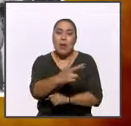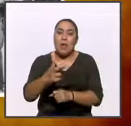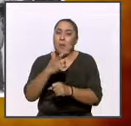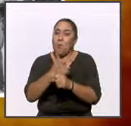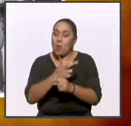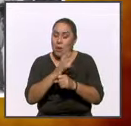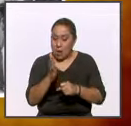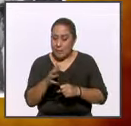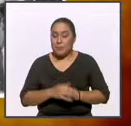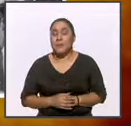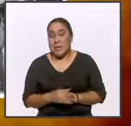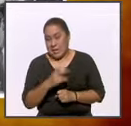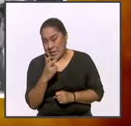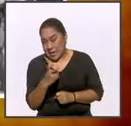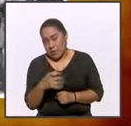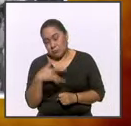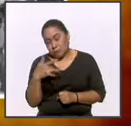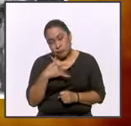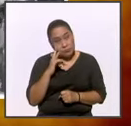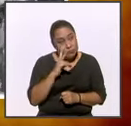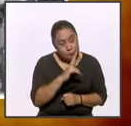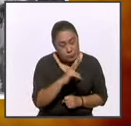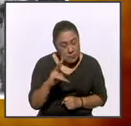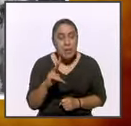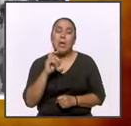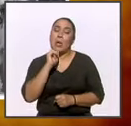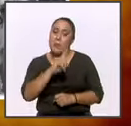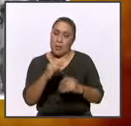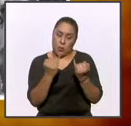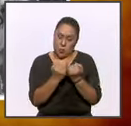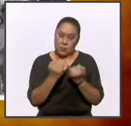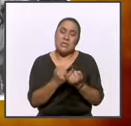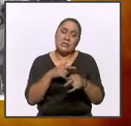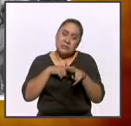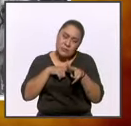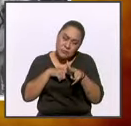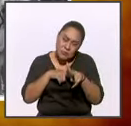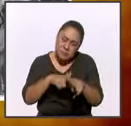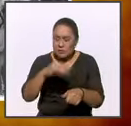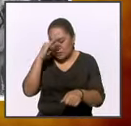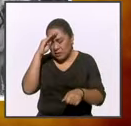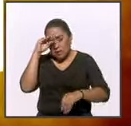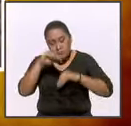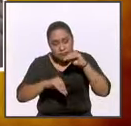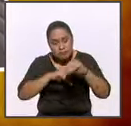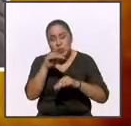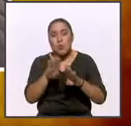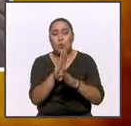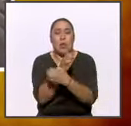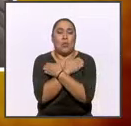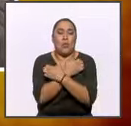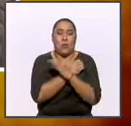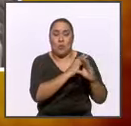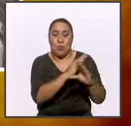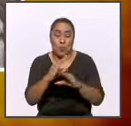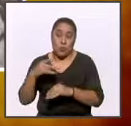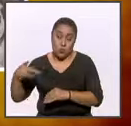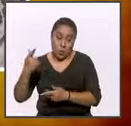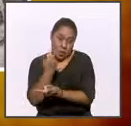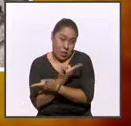En este convulso panorama tuvo lugar también una larga batalla por la educación. El proyecto liberal